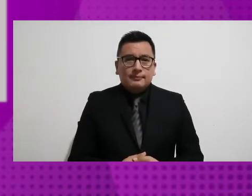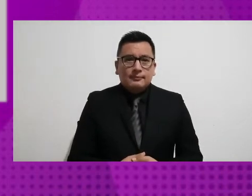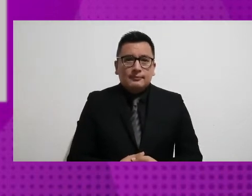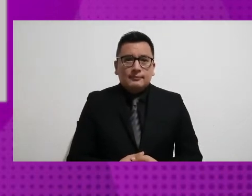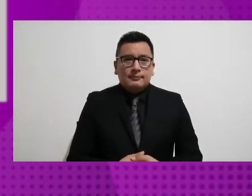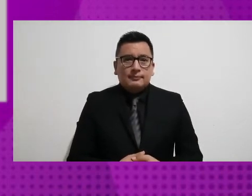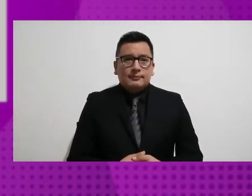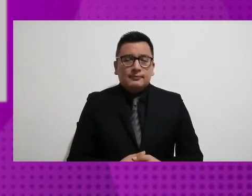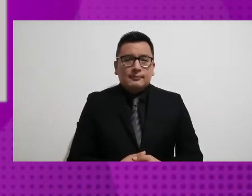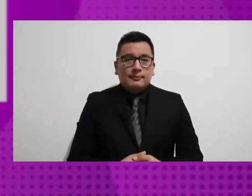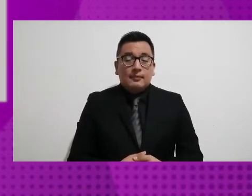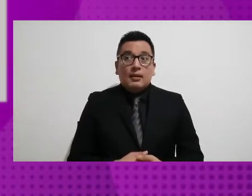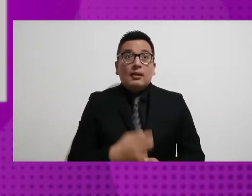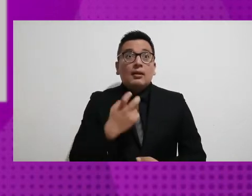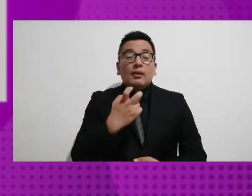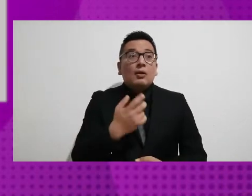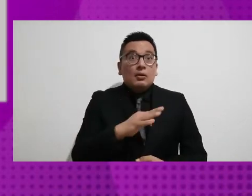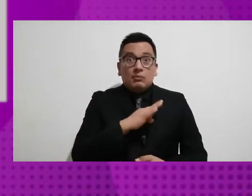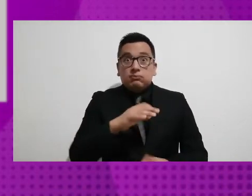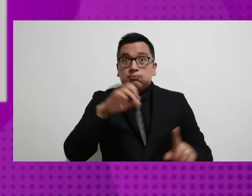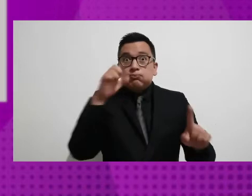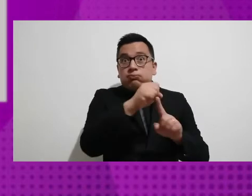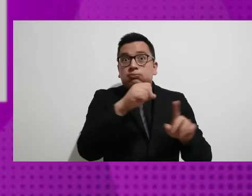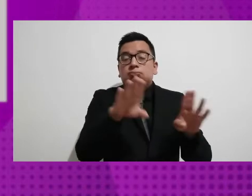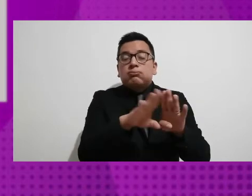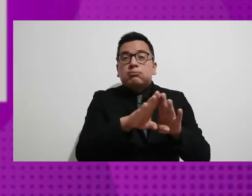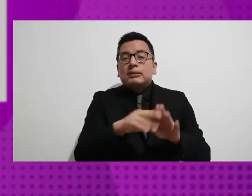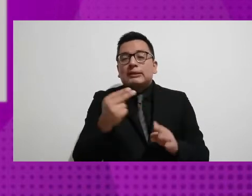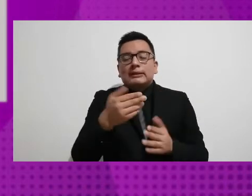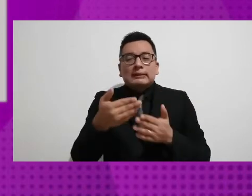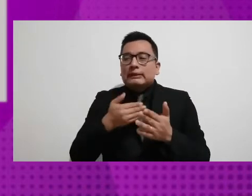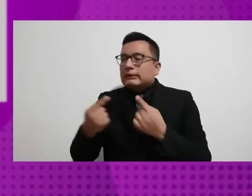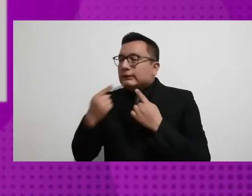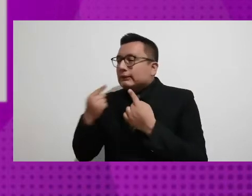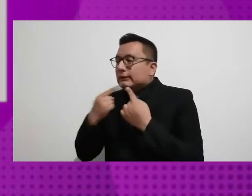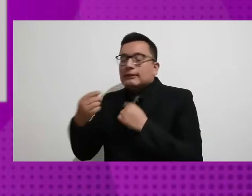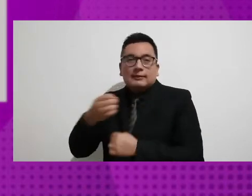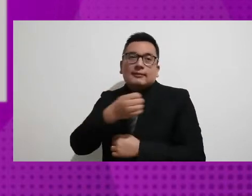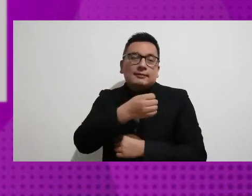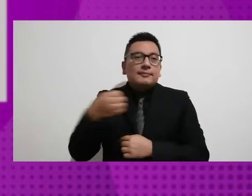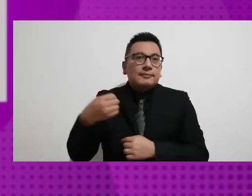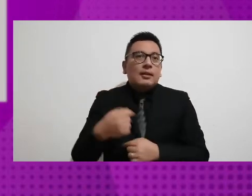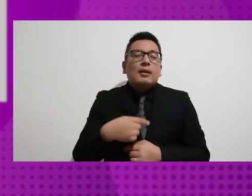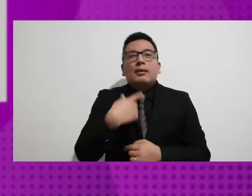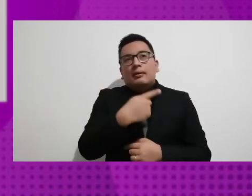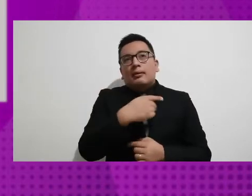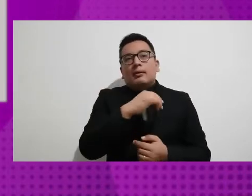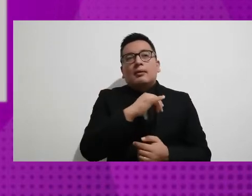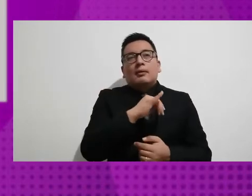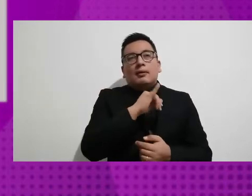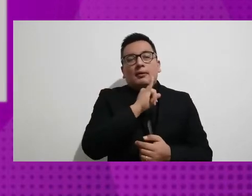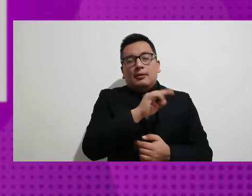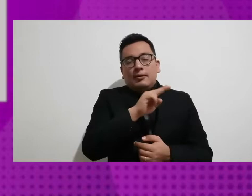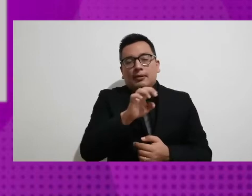a sus representantes? Y esto se logró gracias a la extraordinaria coordinación que tuvimos en el Instituto